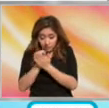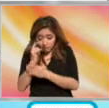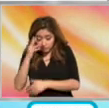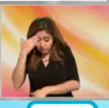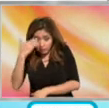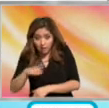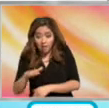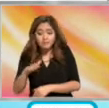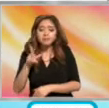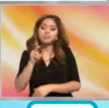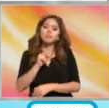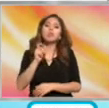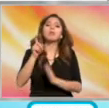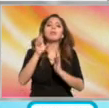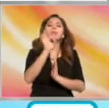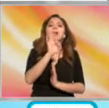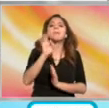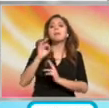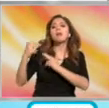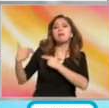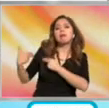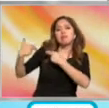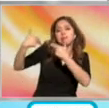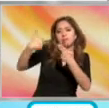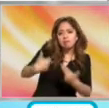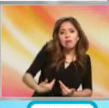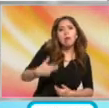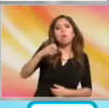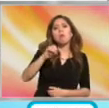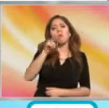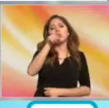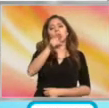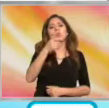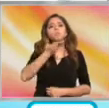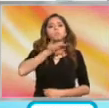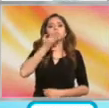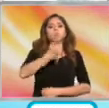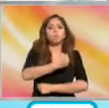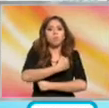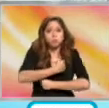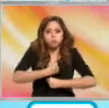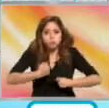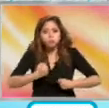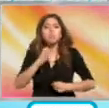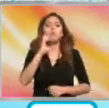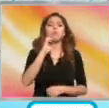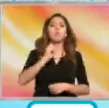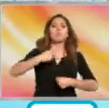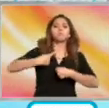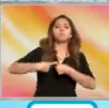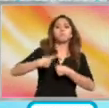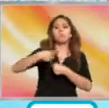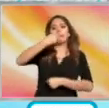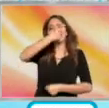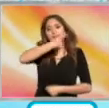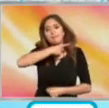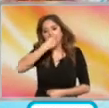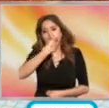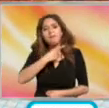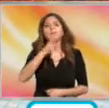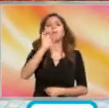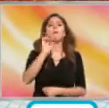tendencia hereditaria, tiene que ver con la obesidad, por ejemplo, también. Es más frecuente en pacientes diabéticos, en pacientes que han tenido